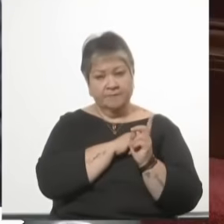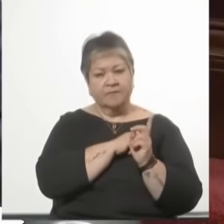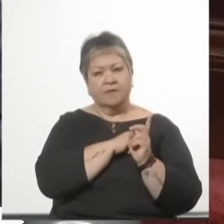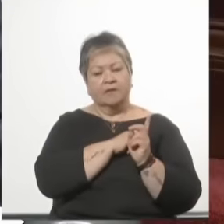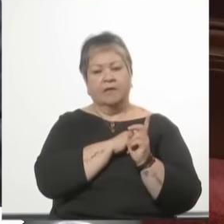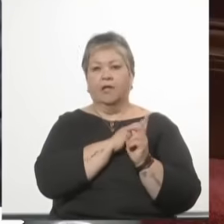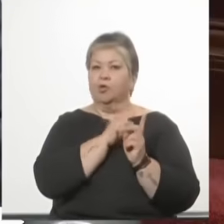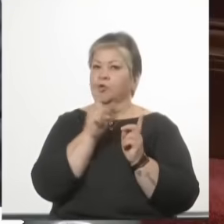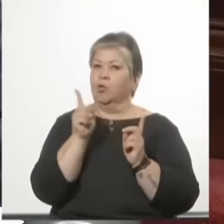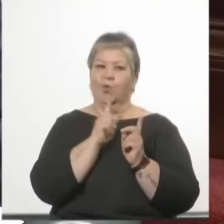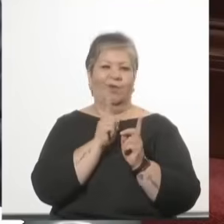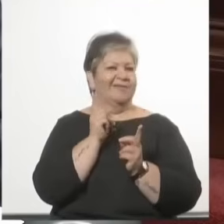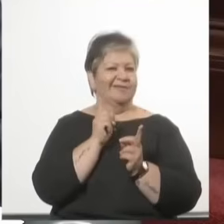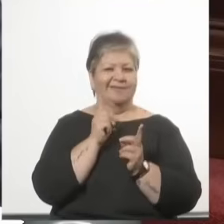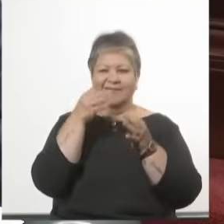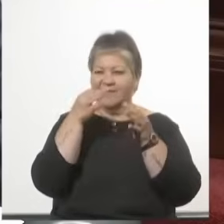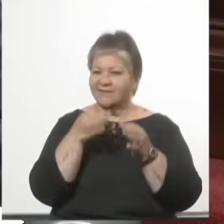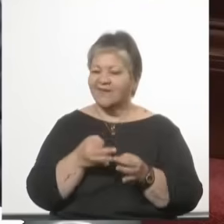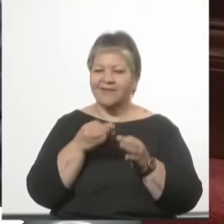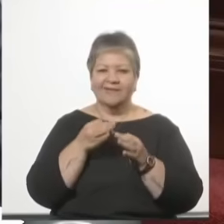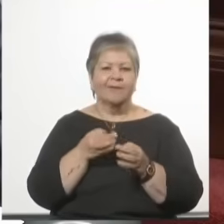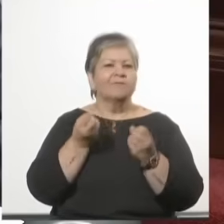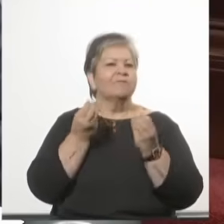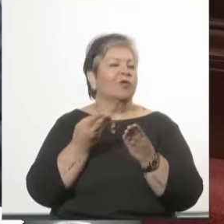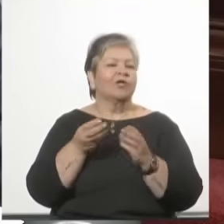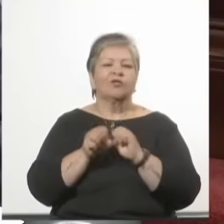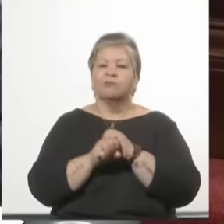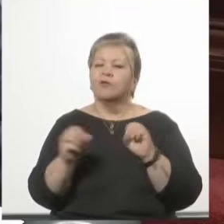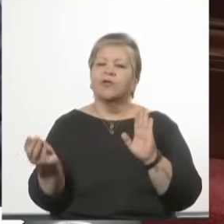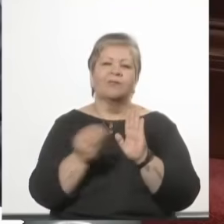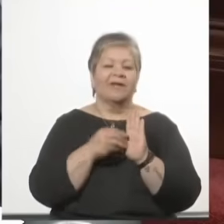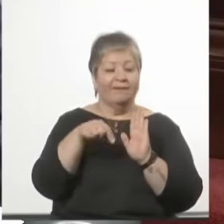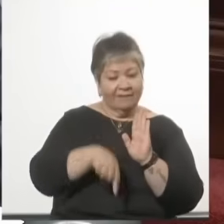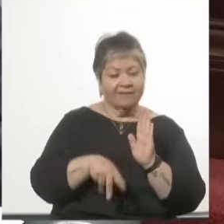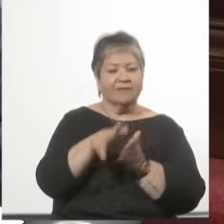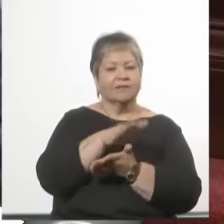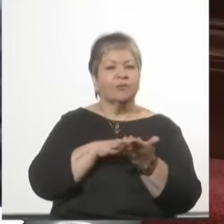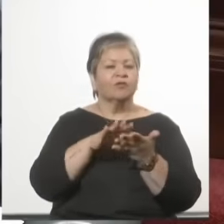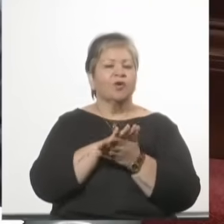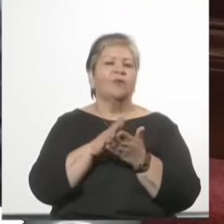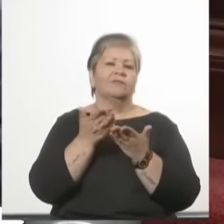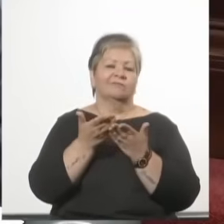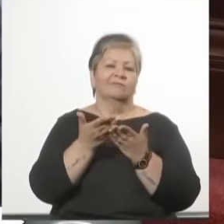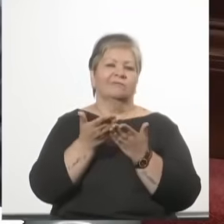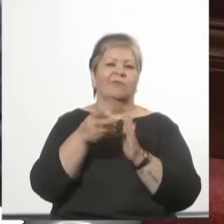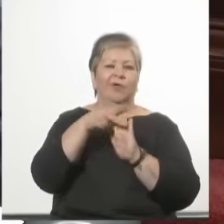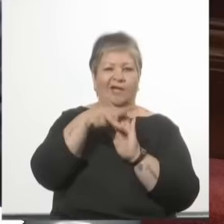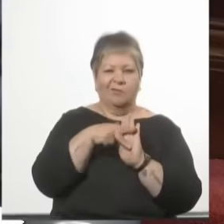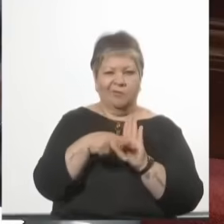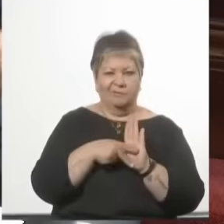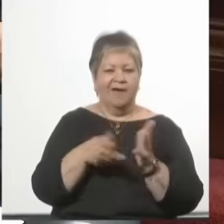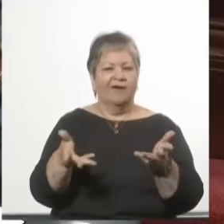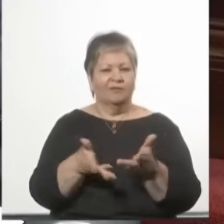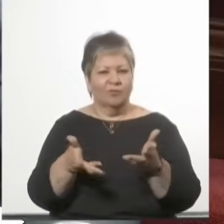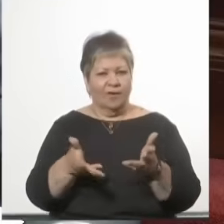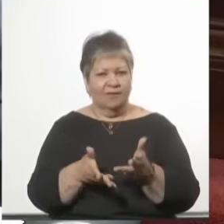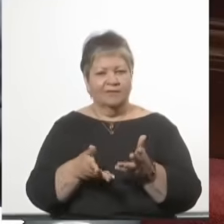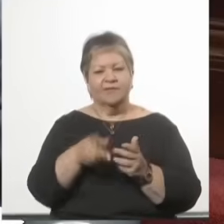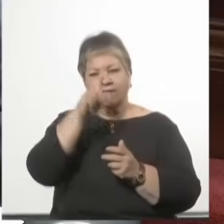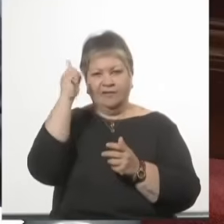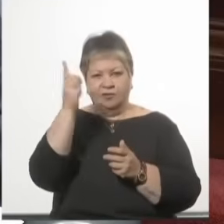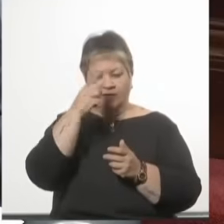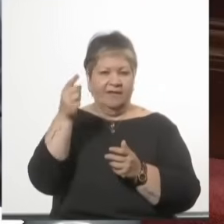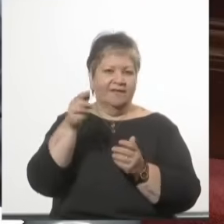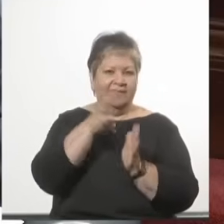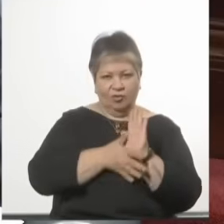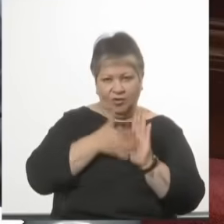en principio ajustado a derecho, por cuanto jurídicamente no es aplicable este caso específico dicho marco normativo. En efecto, es claro que las normas protegen a